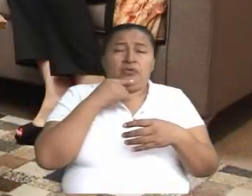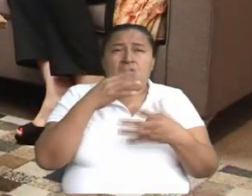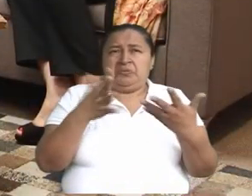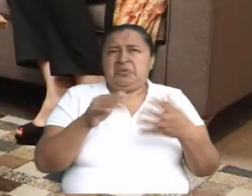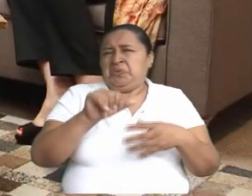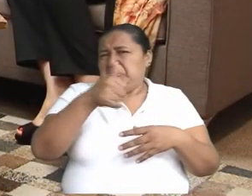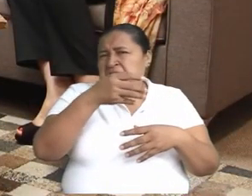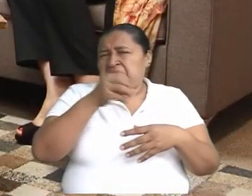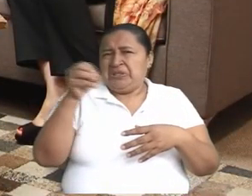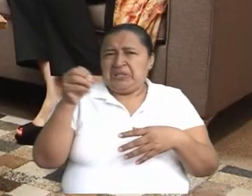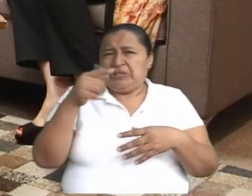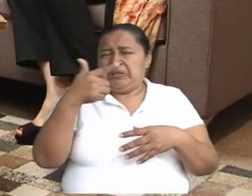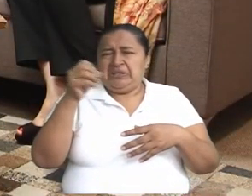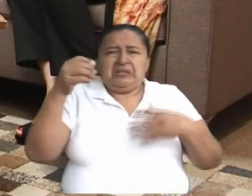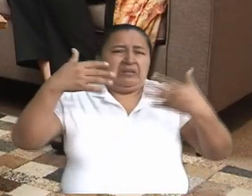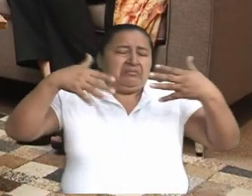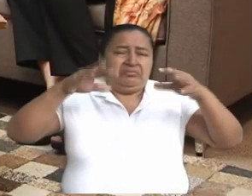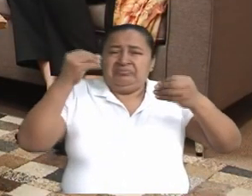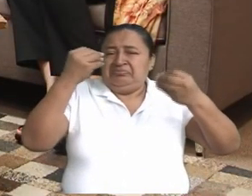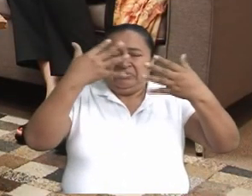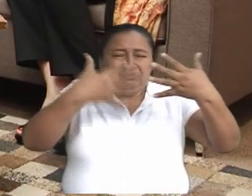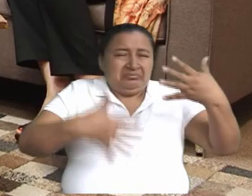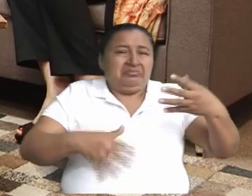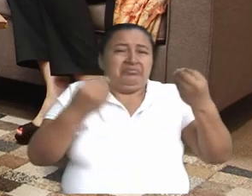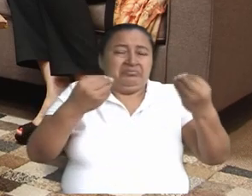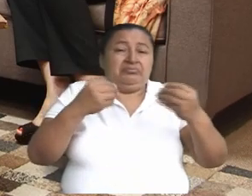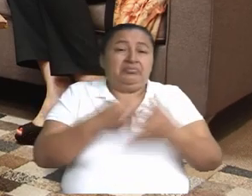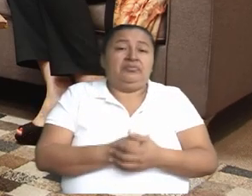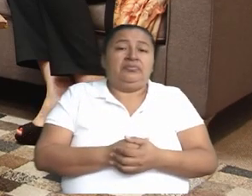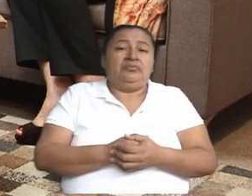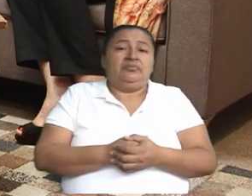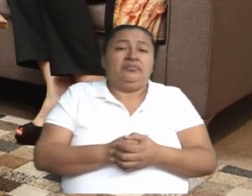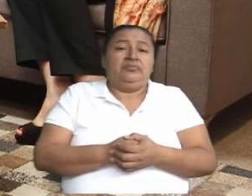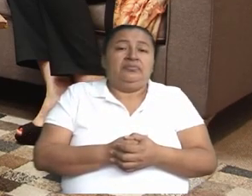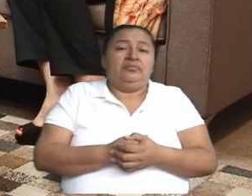600, 700 personas cuando sesionan.